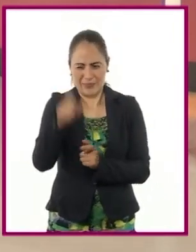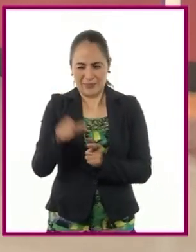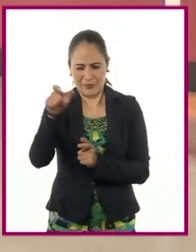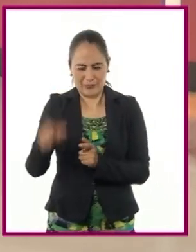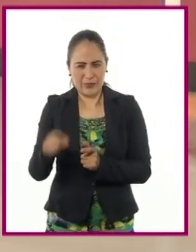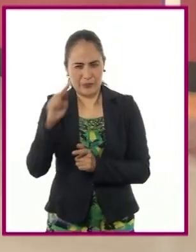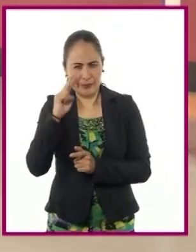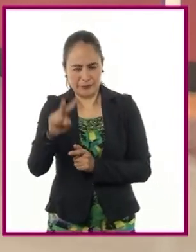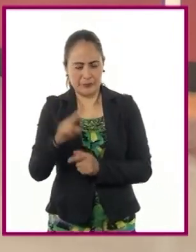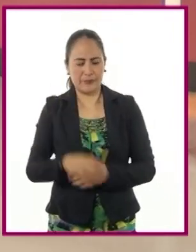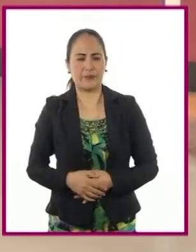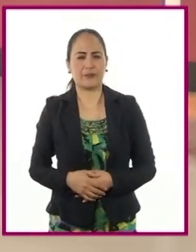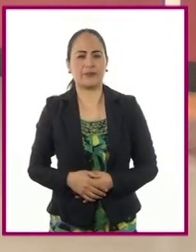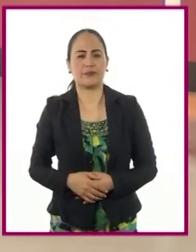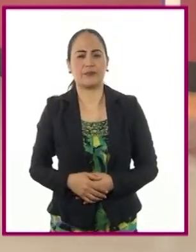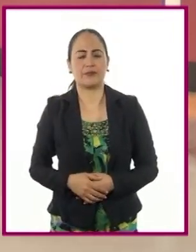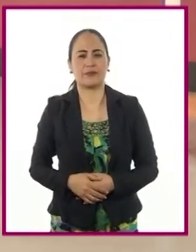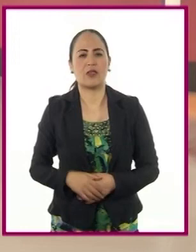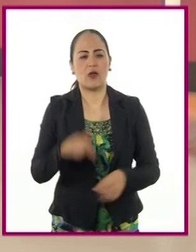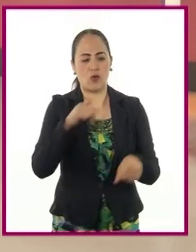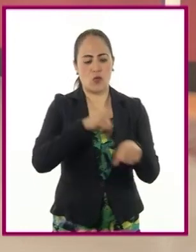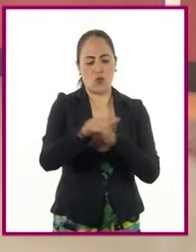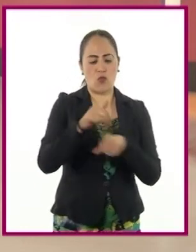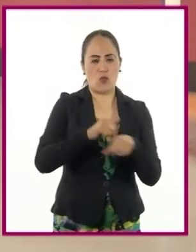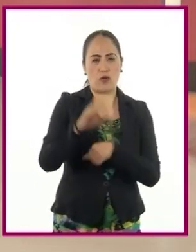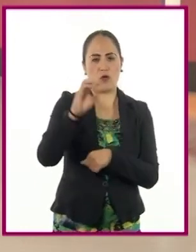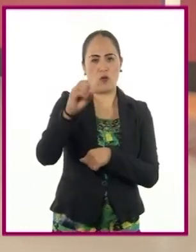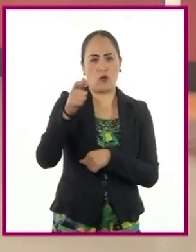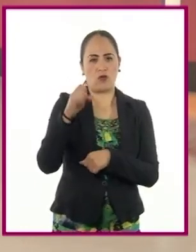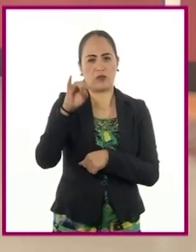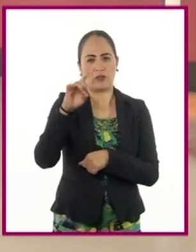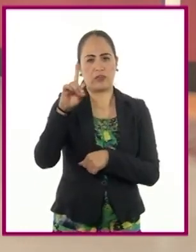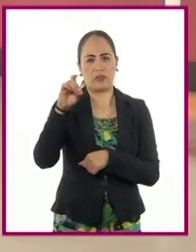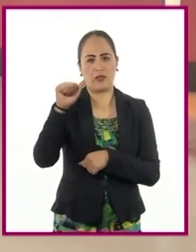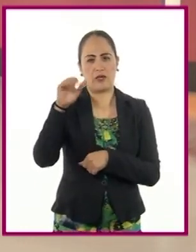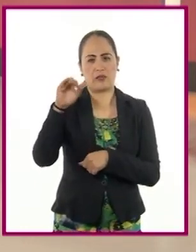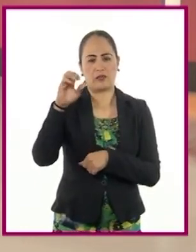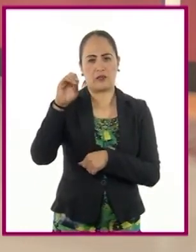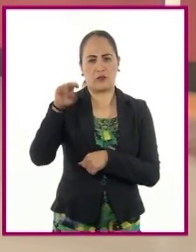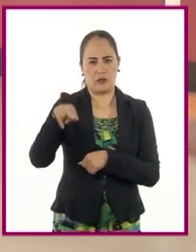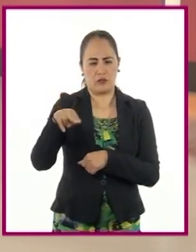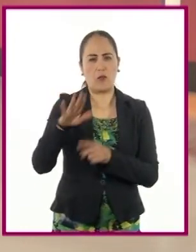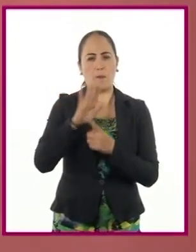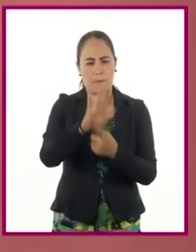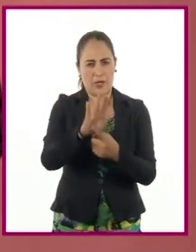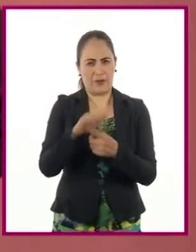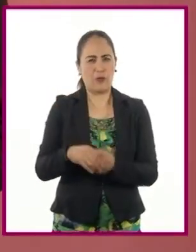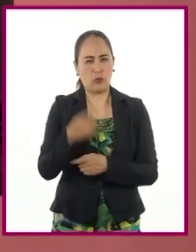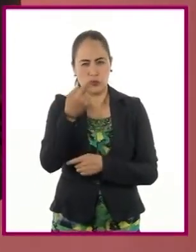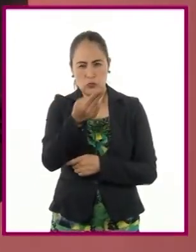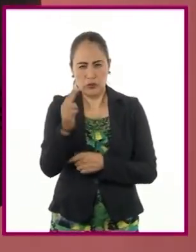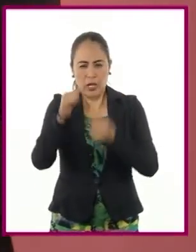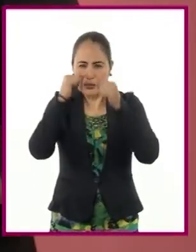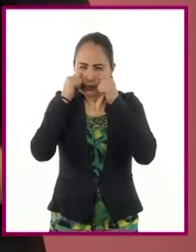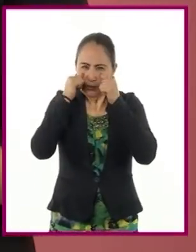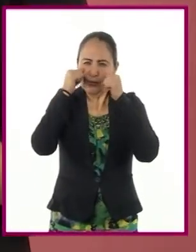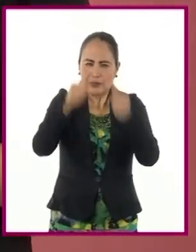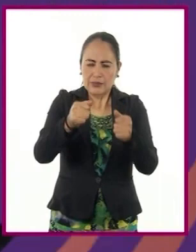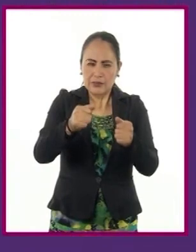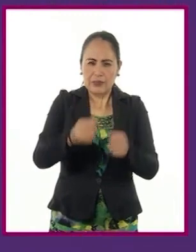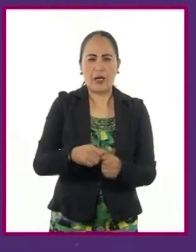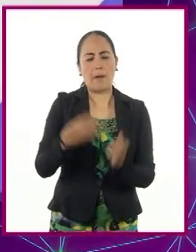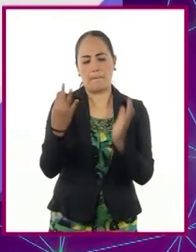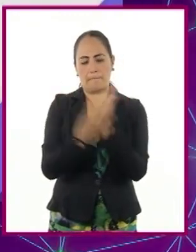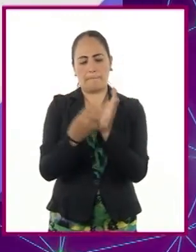periódica. En ella se presentan los números de oxidación de los elementos representativos. Pongan especial atención en los no